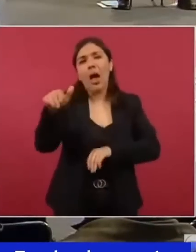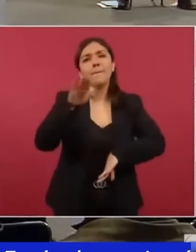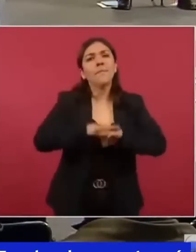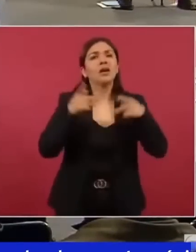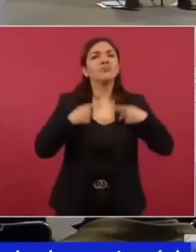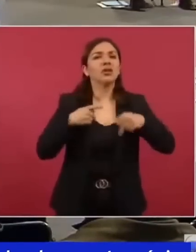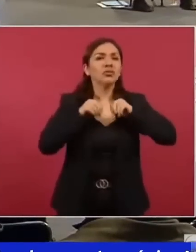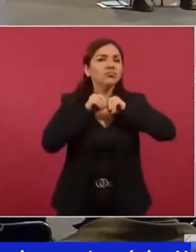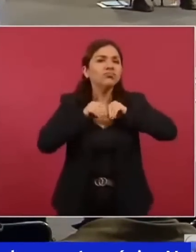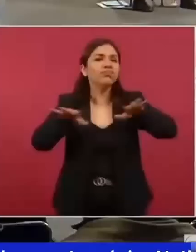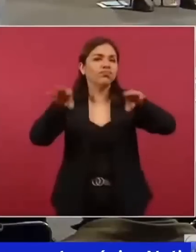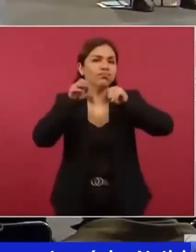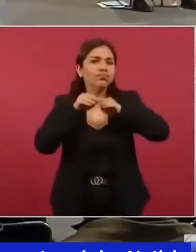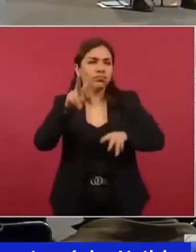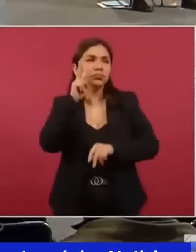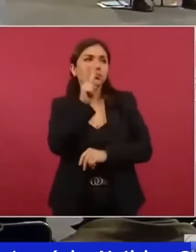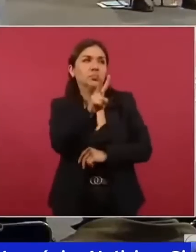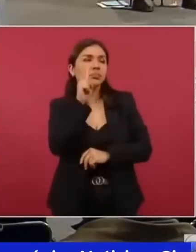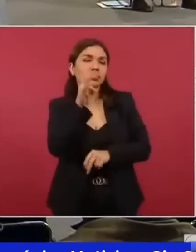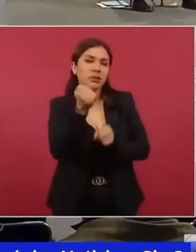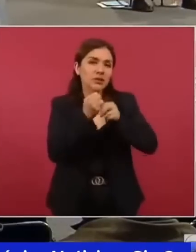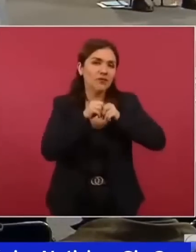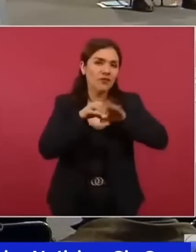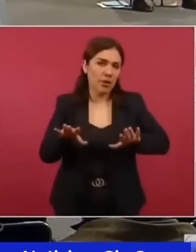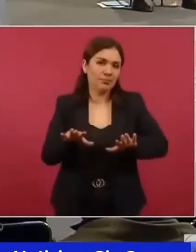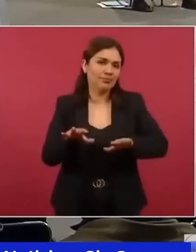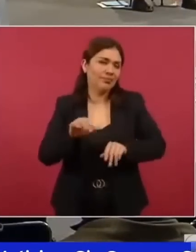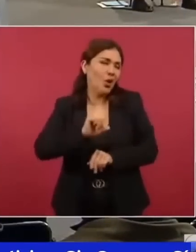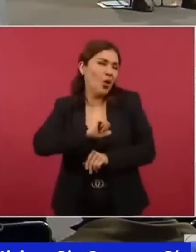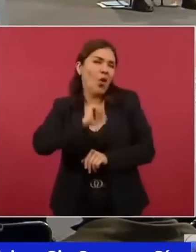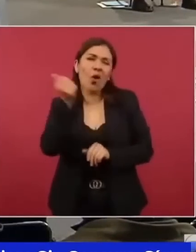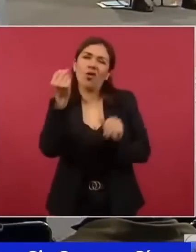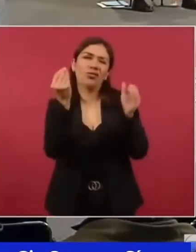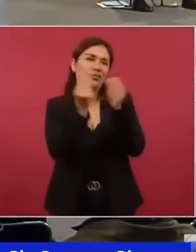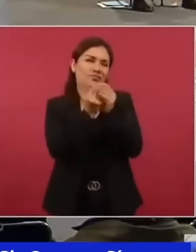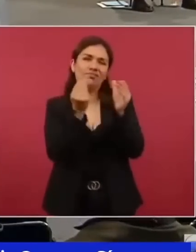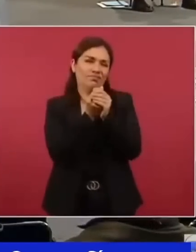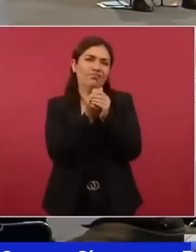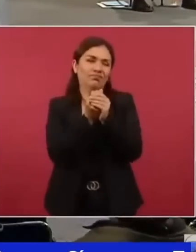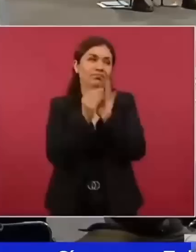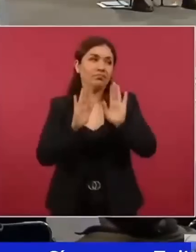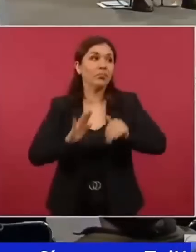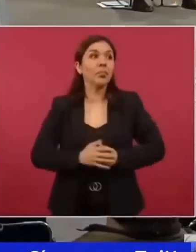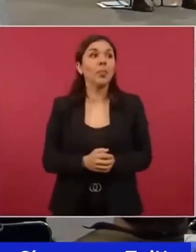de la gente. Son otros criterios, pero